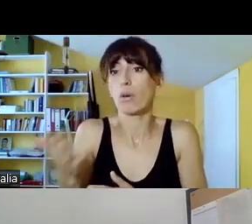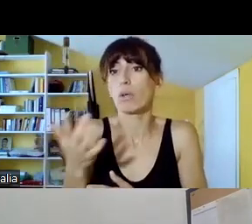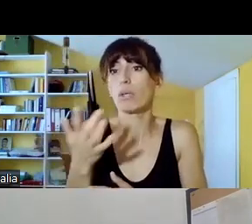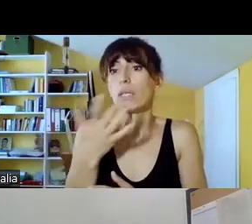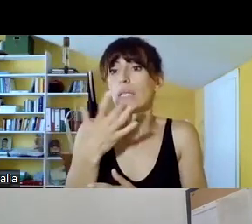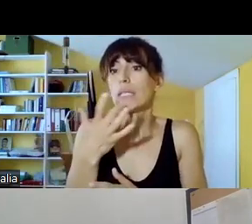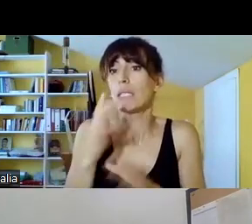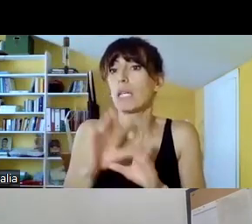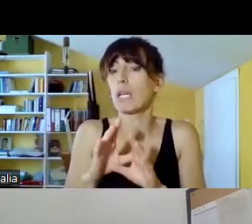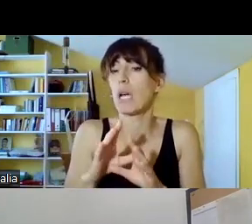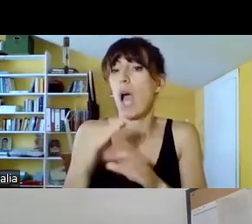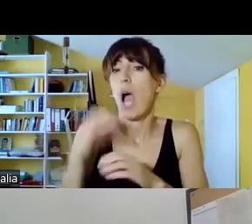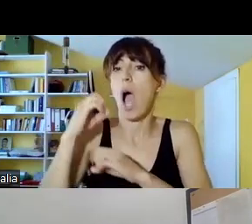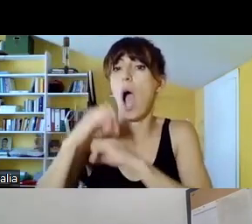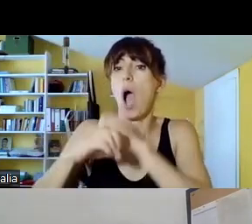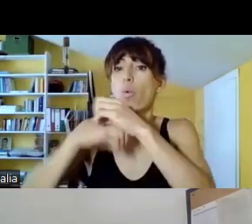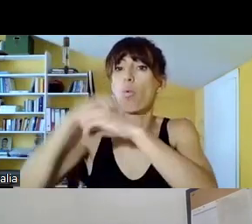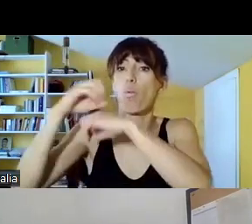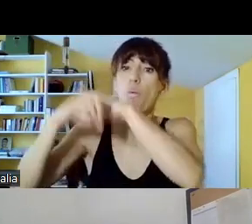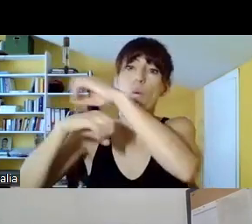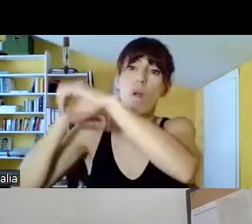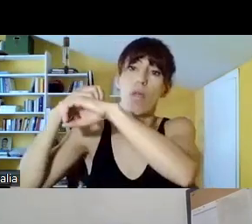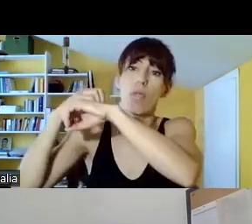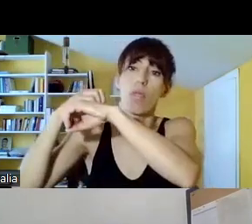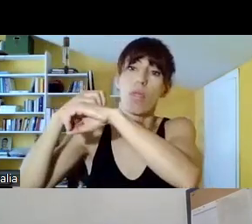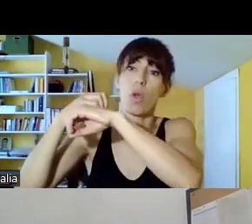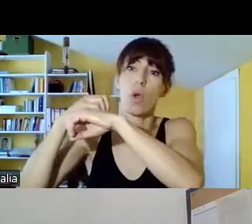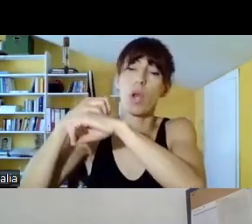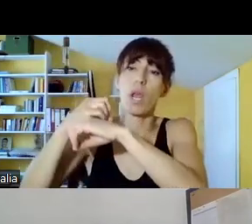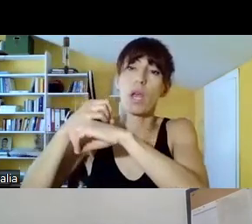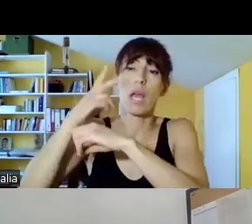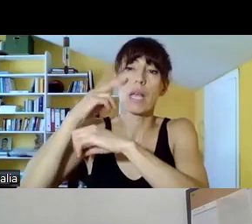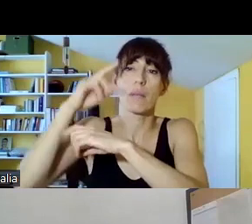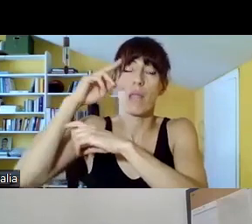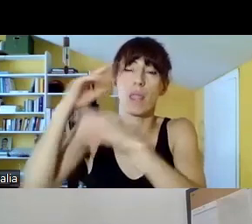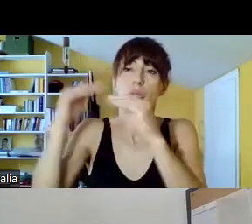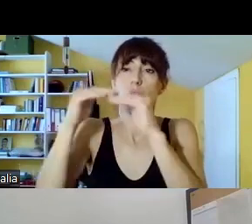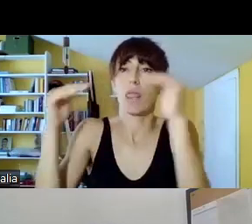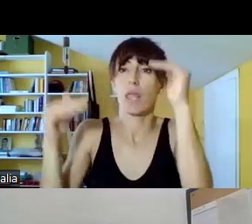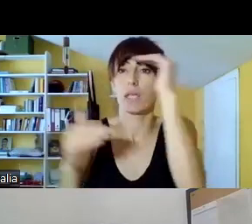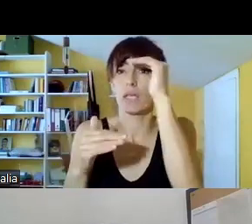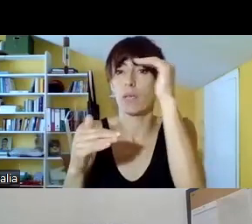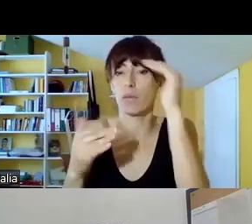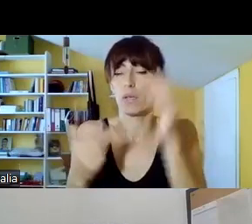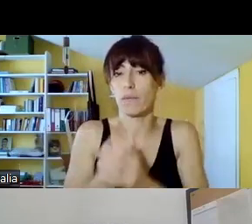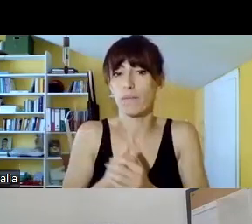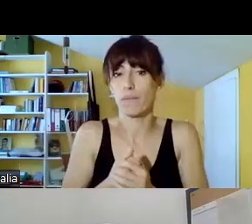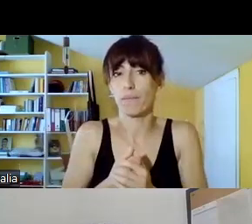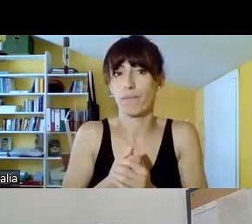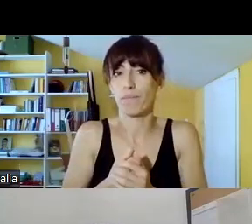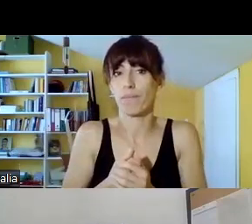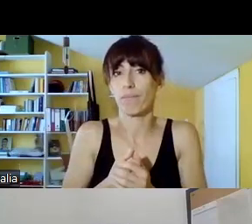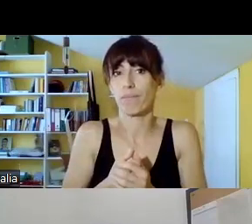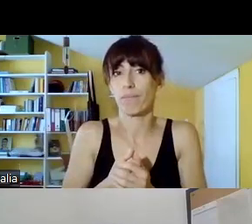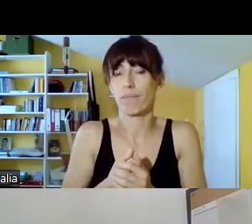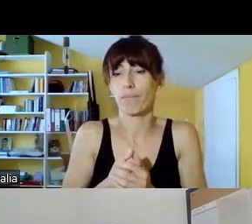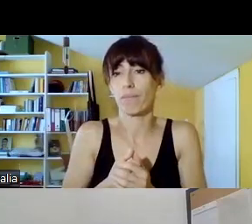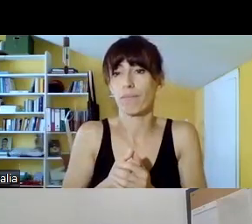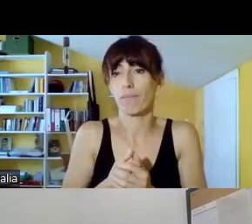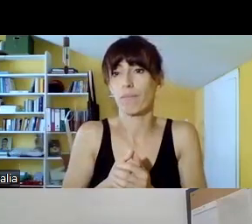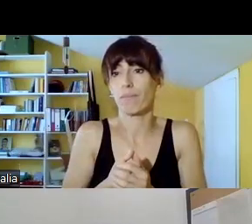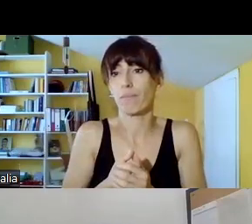en la acumulación de las experiencias de desigualdad. Y bueno, para intentar revertir